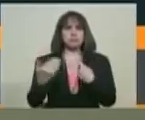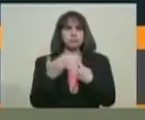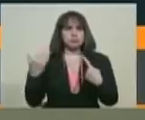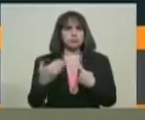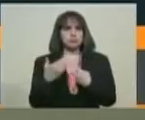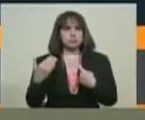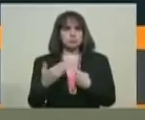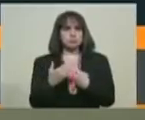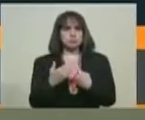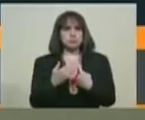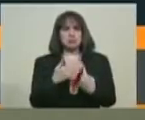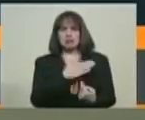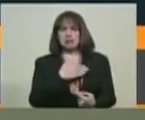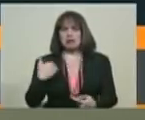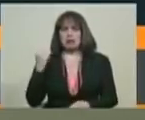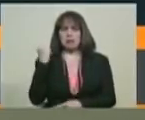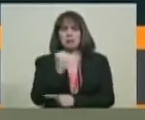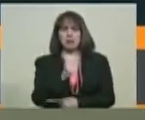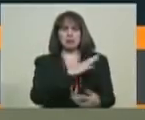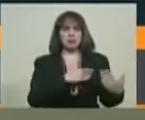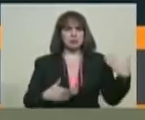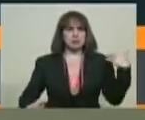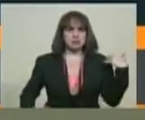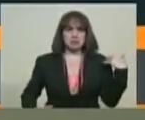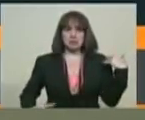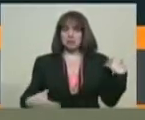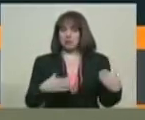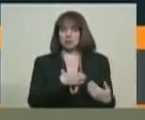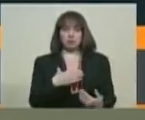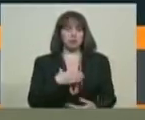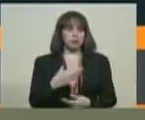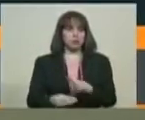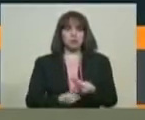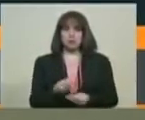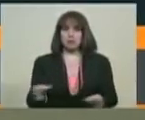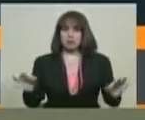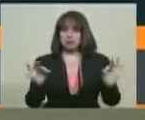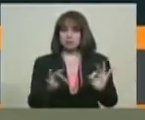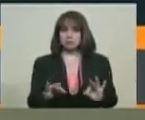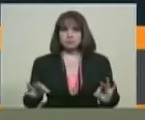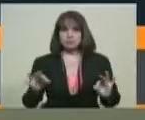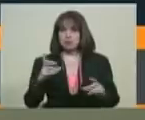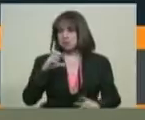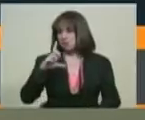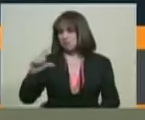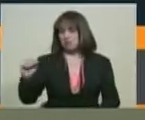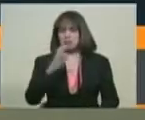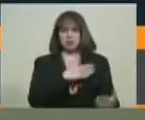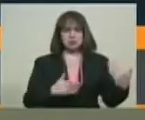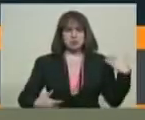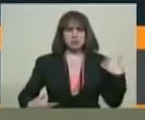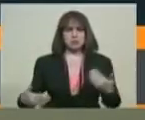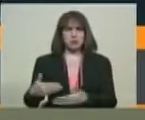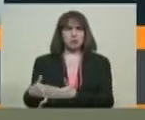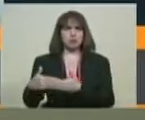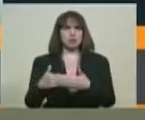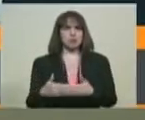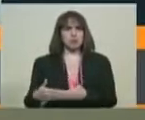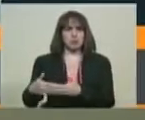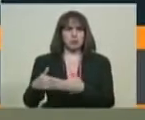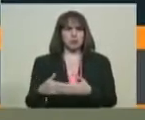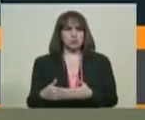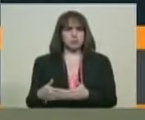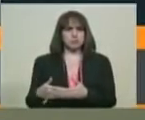intentos de magnicidio. Y no pudo. Se fue George Bush. Luego llegó Obama.